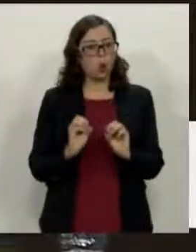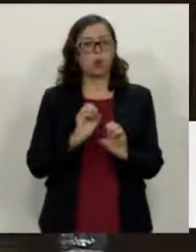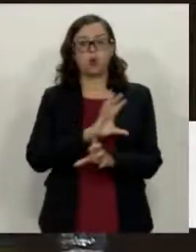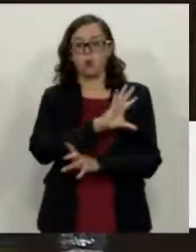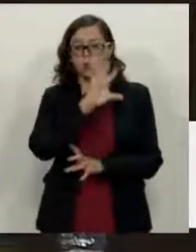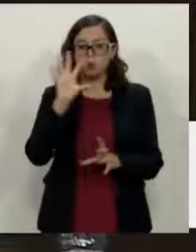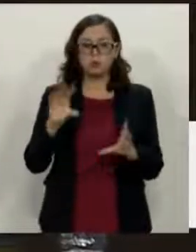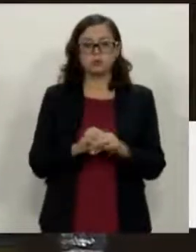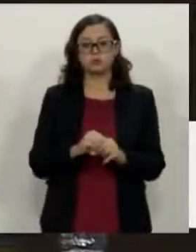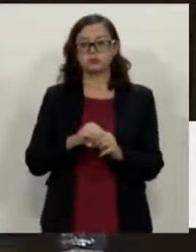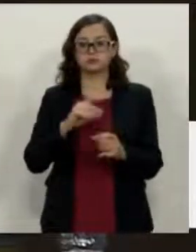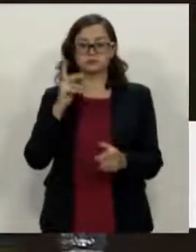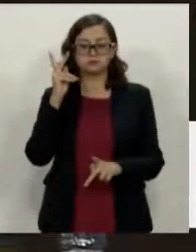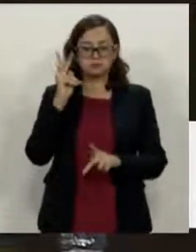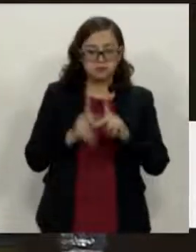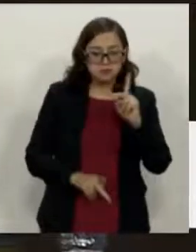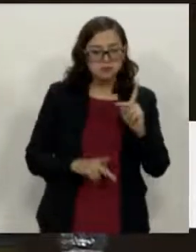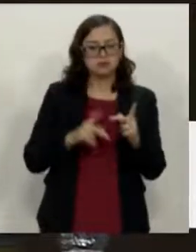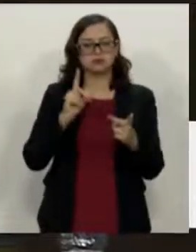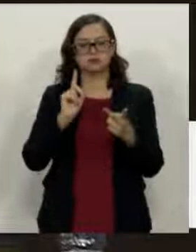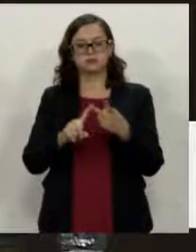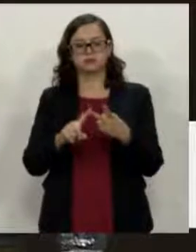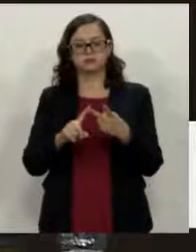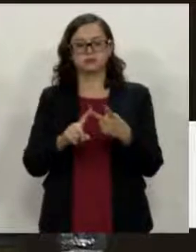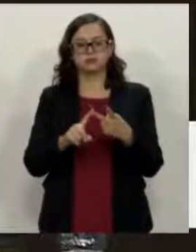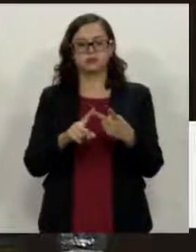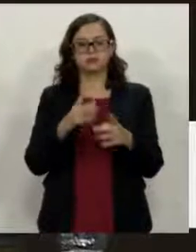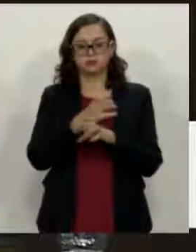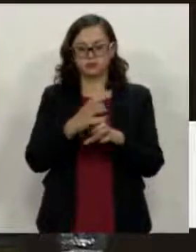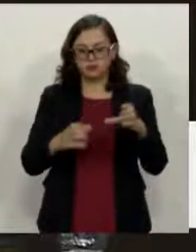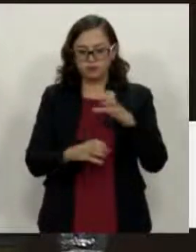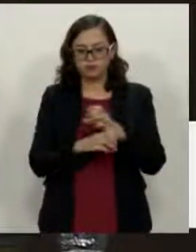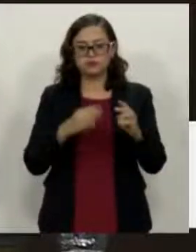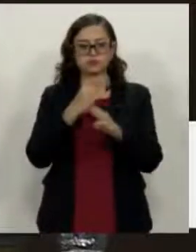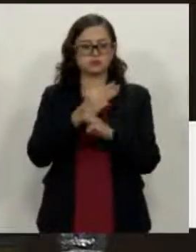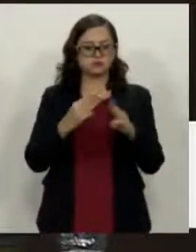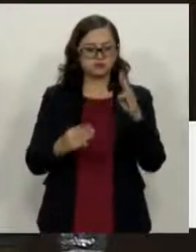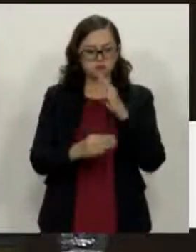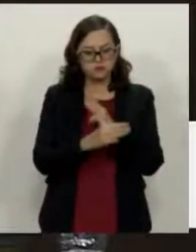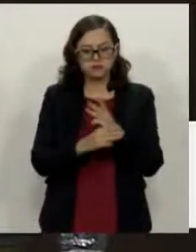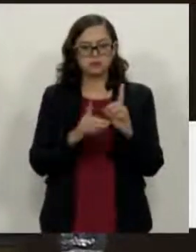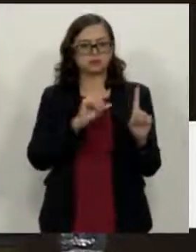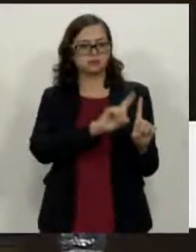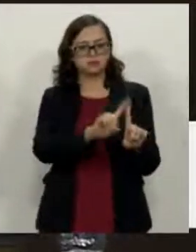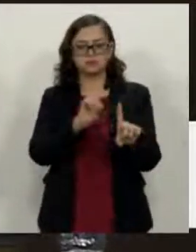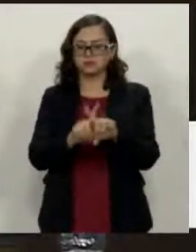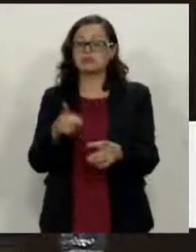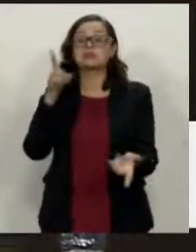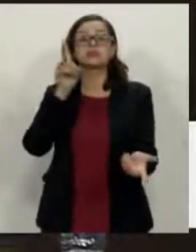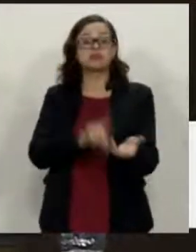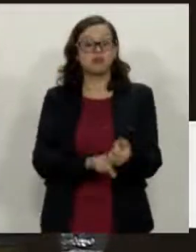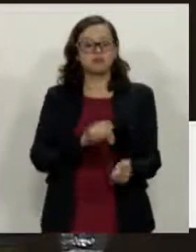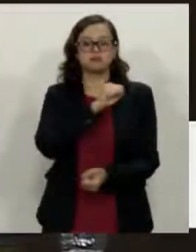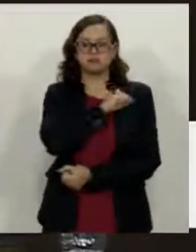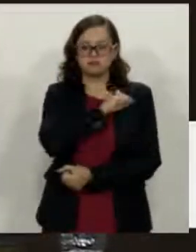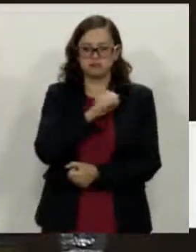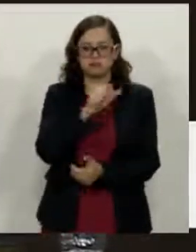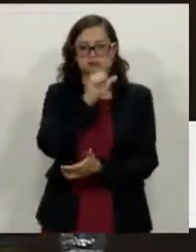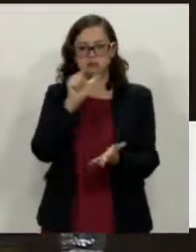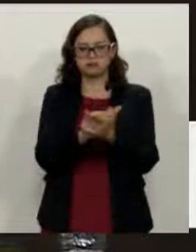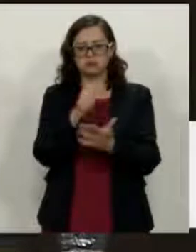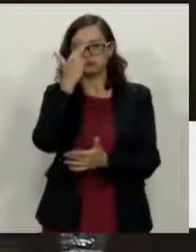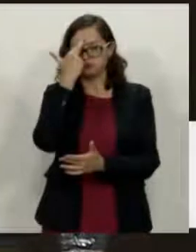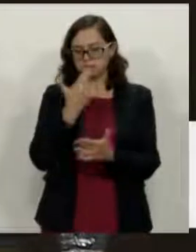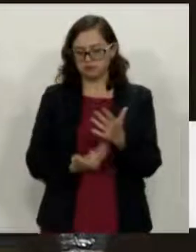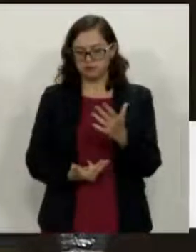o jurídica del producto, instrumento u objeto material de hechos ilícitos. Segundo,